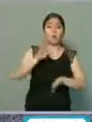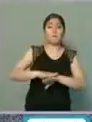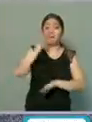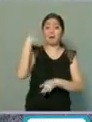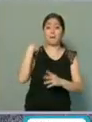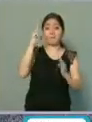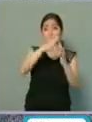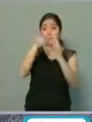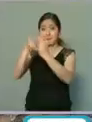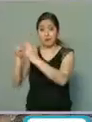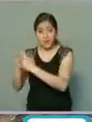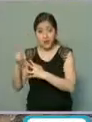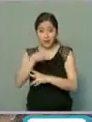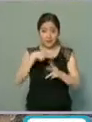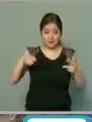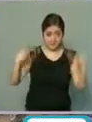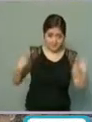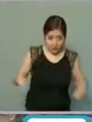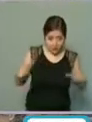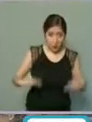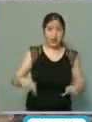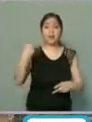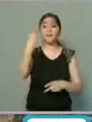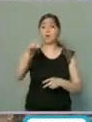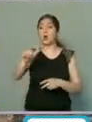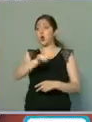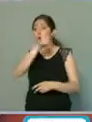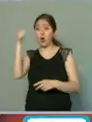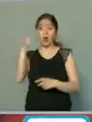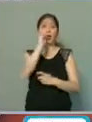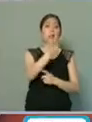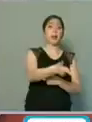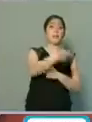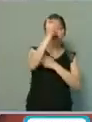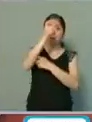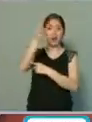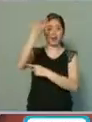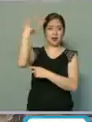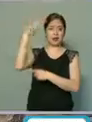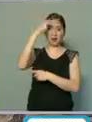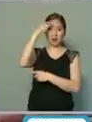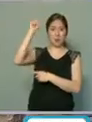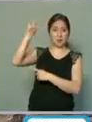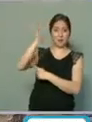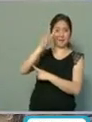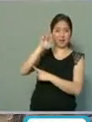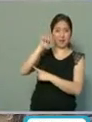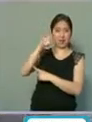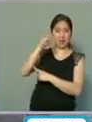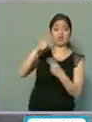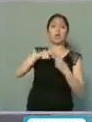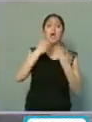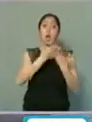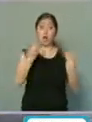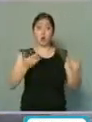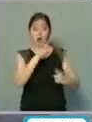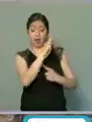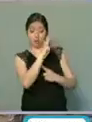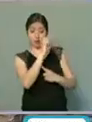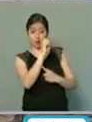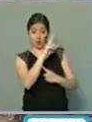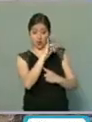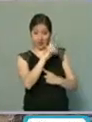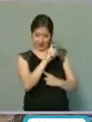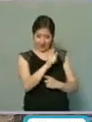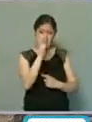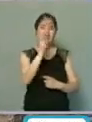asesinar personas. Es impresionante, porque evidentemente es una ráfaga, ¿no? También lo que se vivió en Las Vegas, ahorita está aquí en Florida, pero al final del día es como dices, sí, antes a lo mejor con un